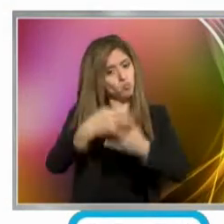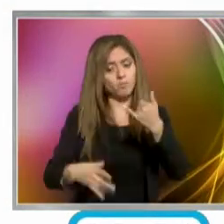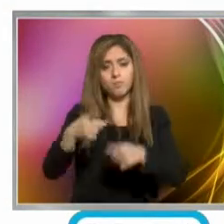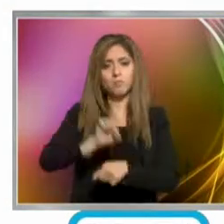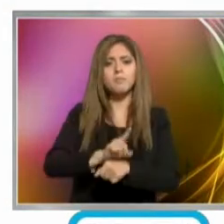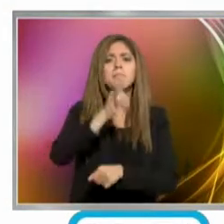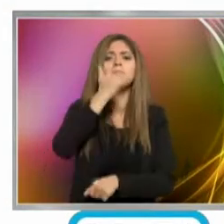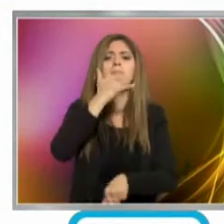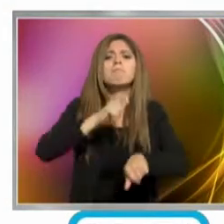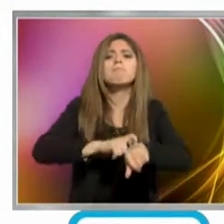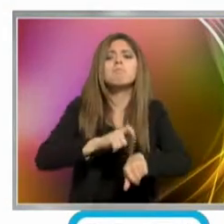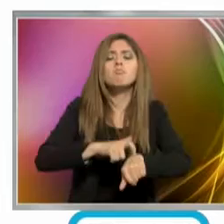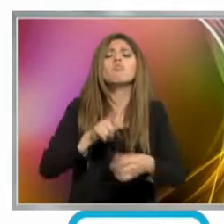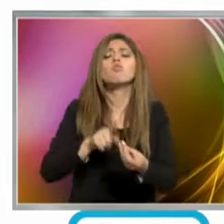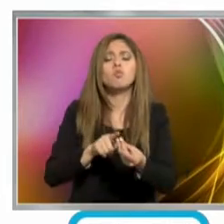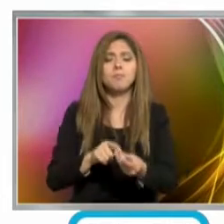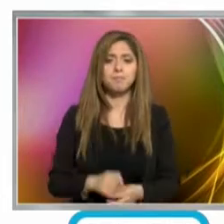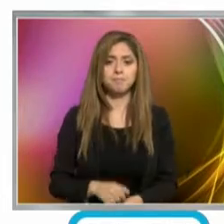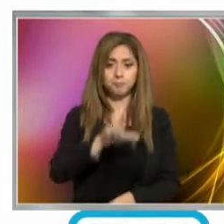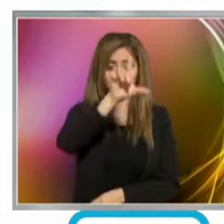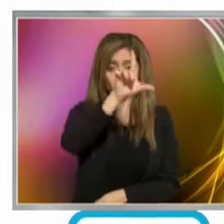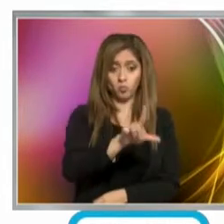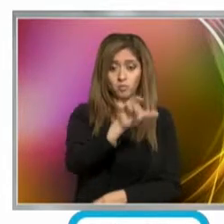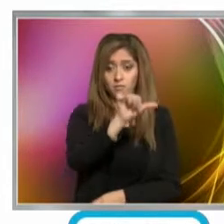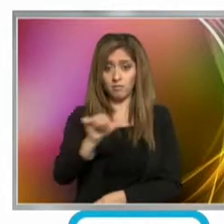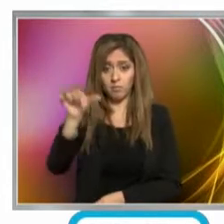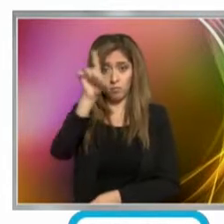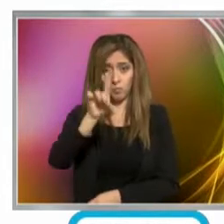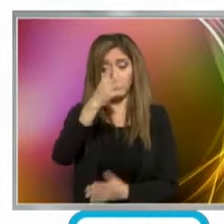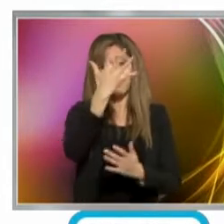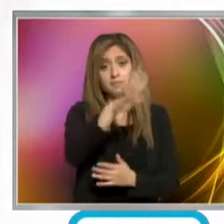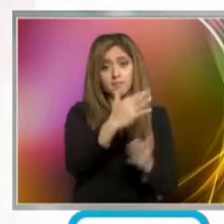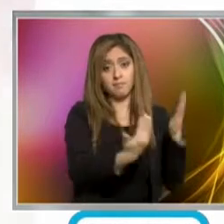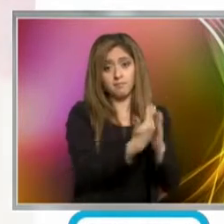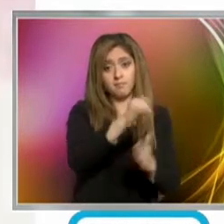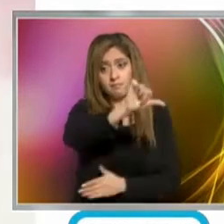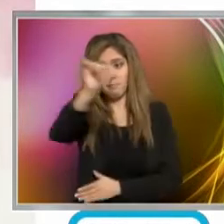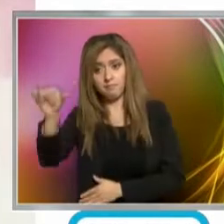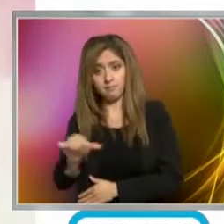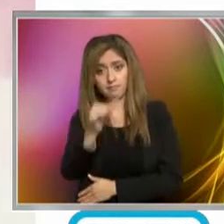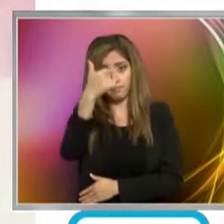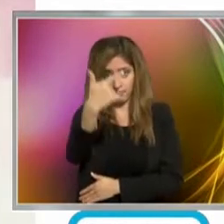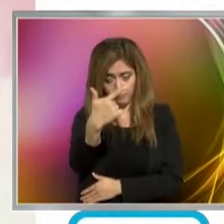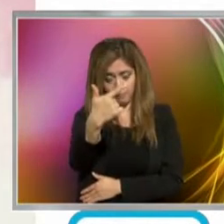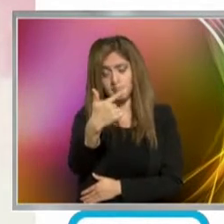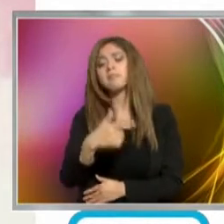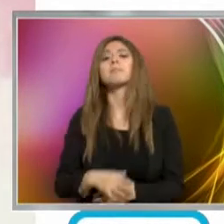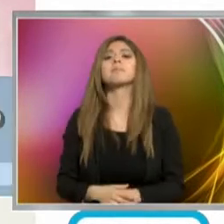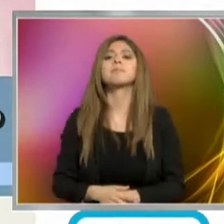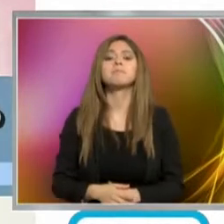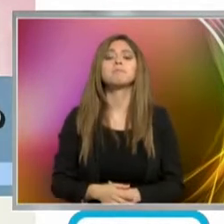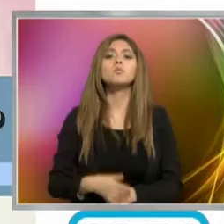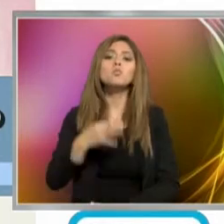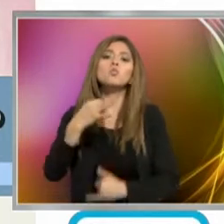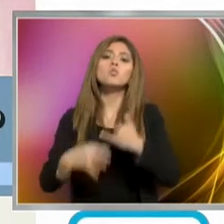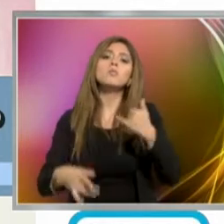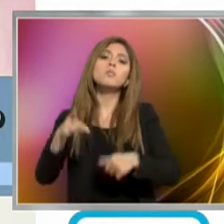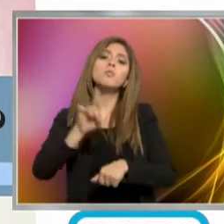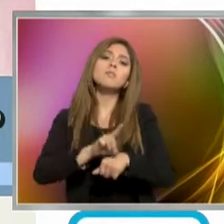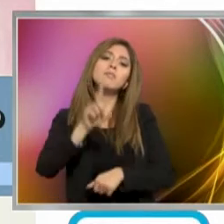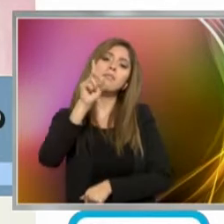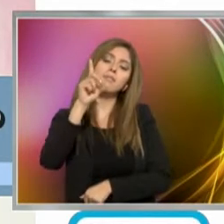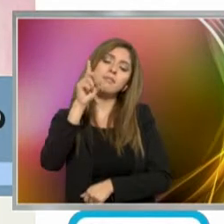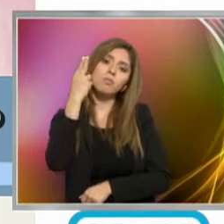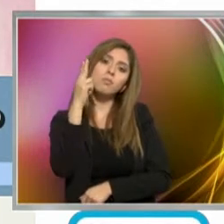noviembre en qué horario y dónde? Es de lunes a domingo, de 10 de la mañana a 7. Y el último día es el 30 de noviembre,